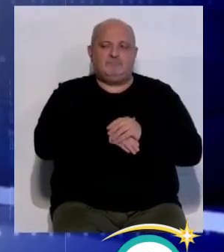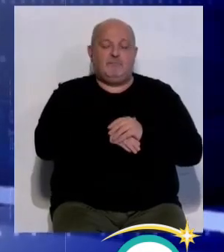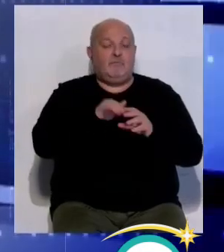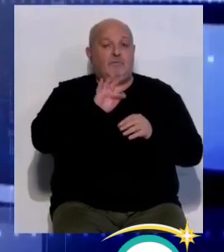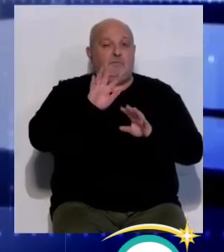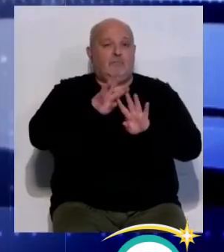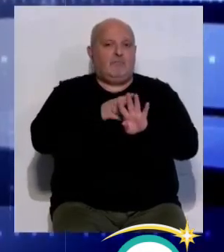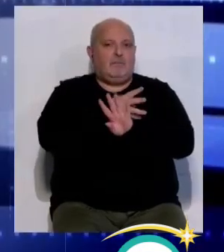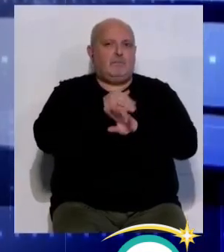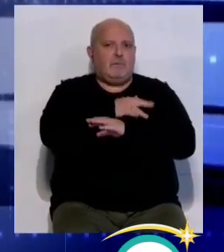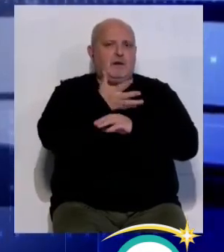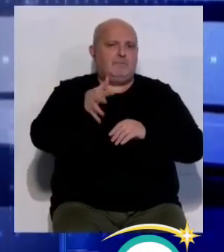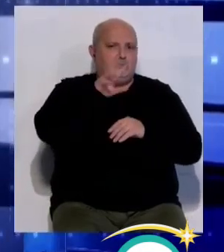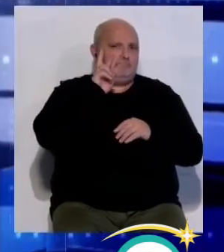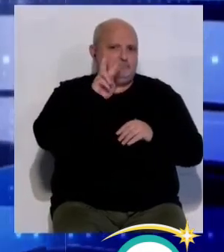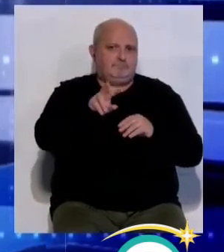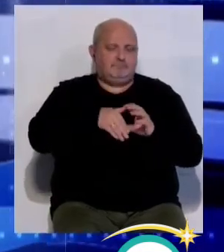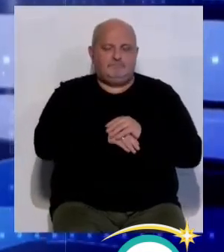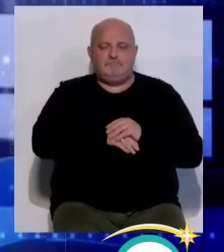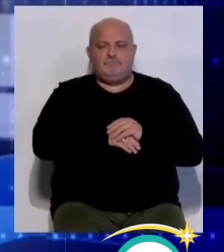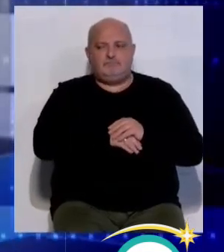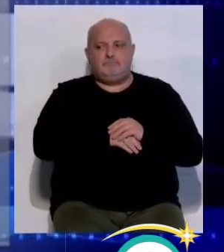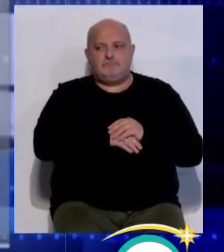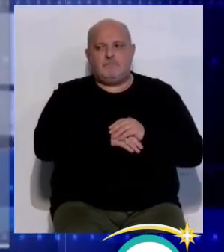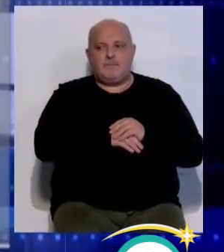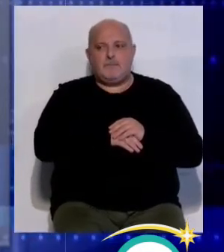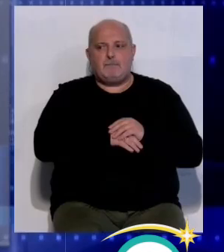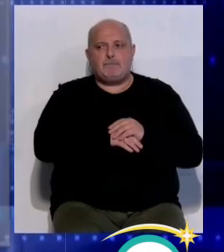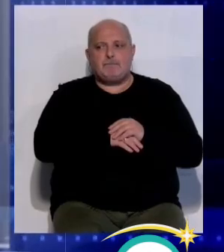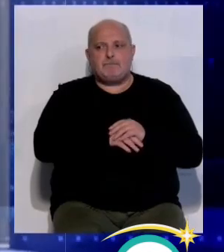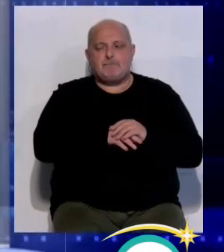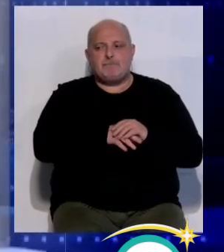a continuación les ofrecemos las tablas de oleajes y mareas.